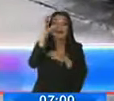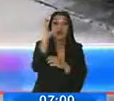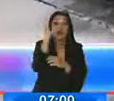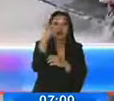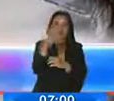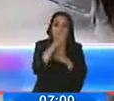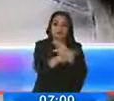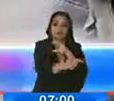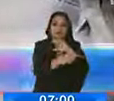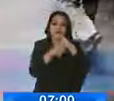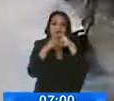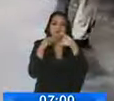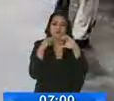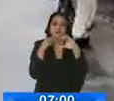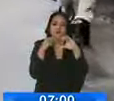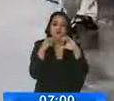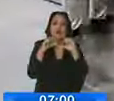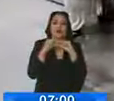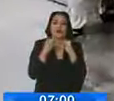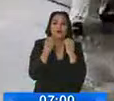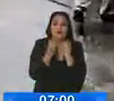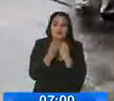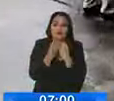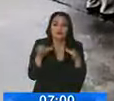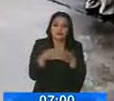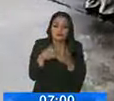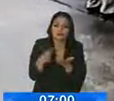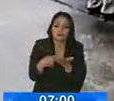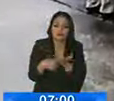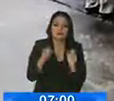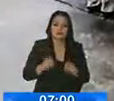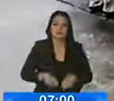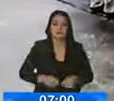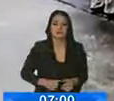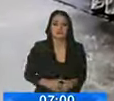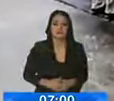las remitió a organismos pertinentes para su análisis, informó Carolina Basante.